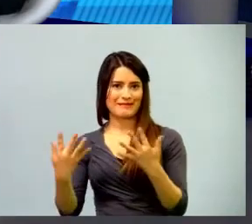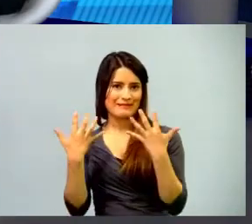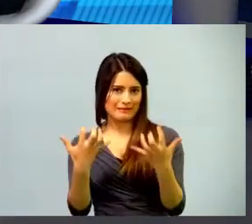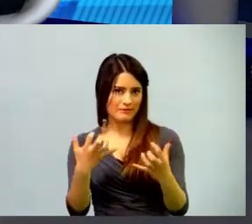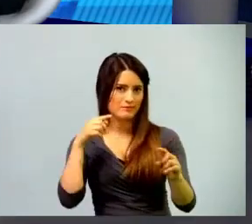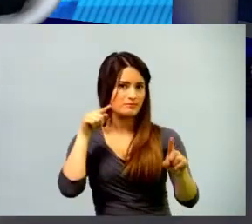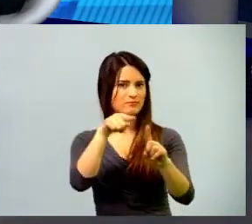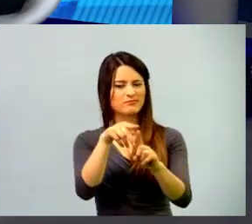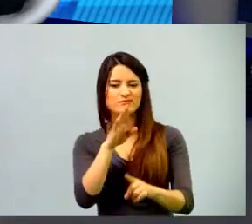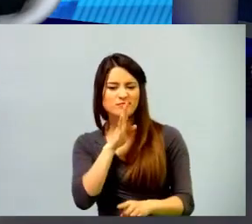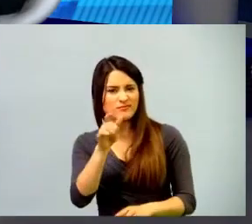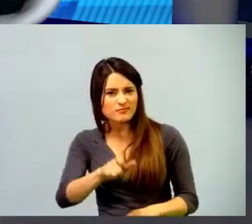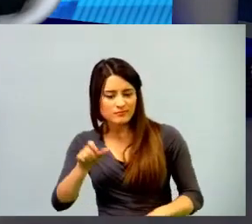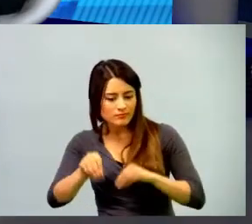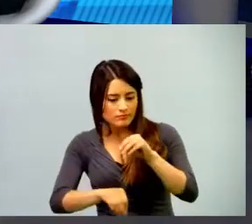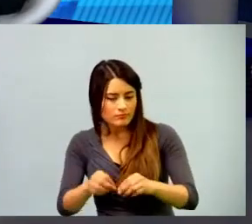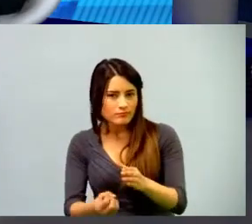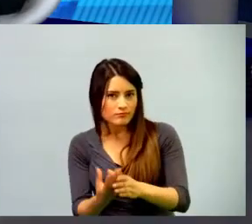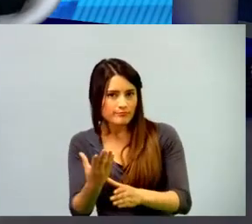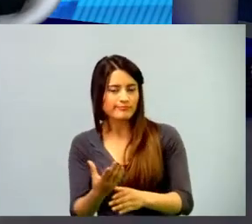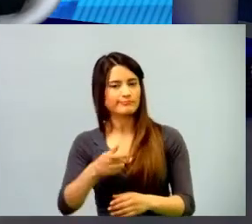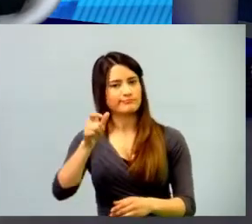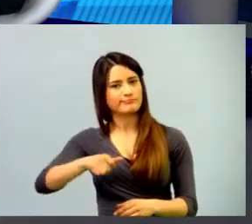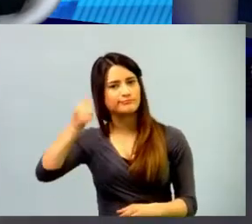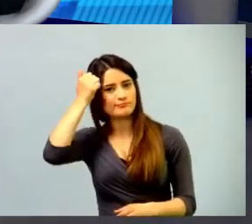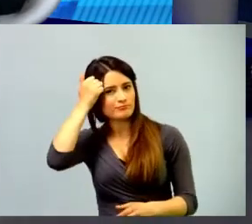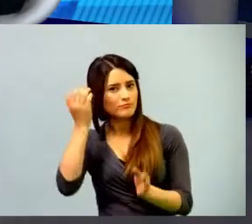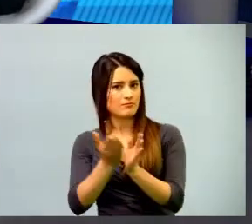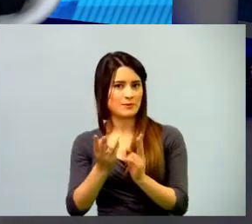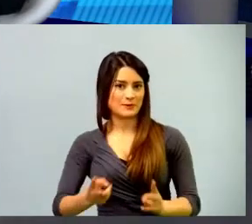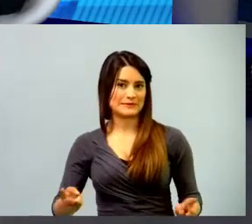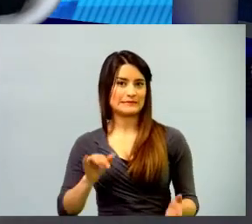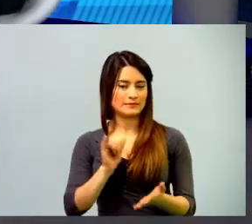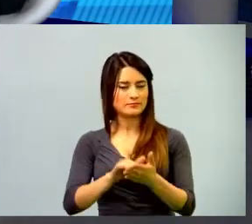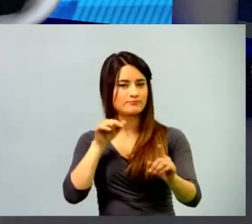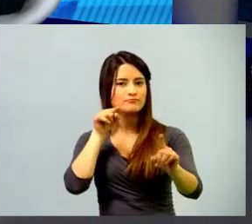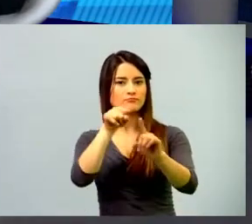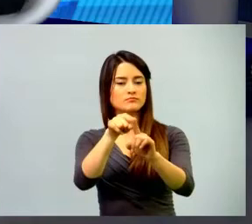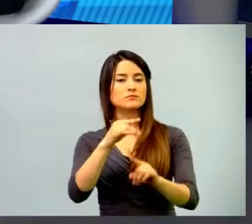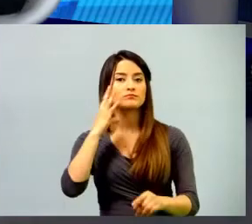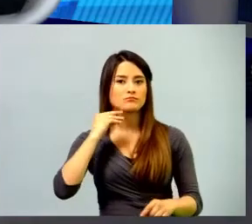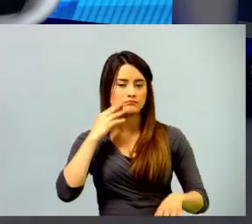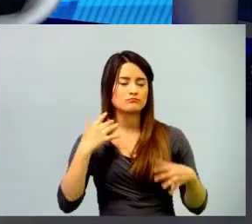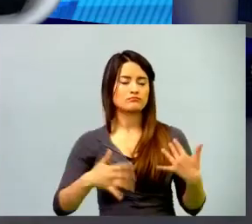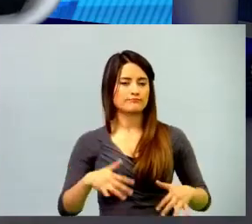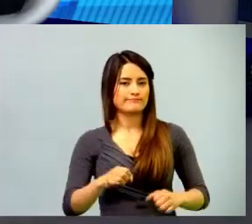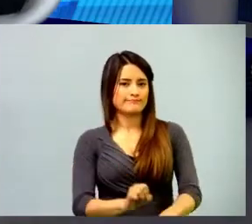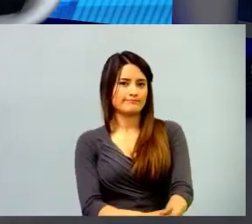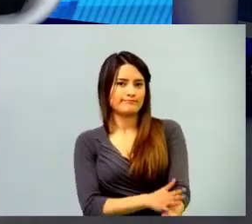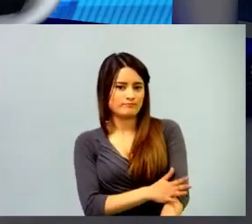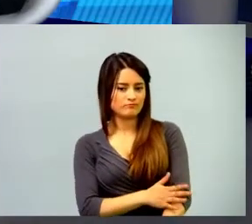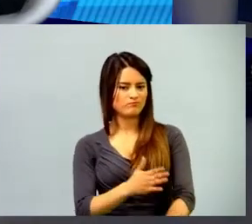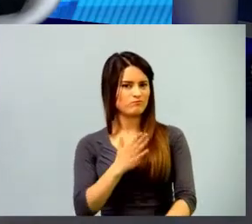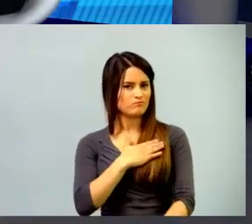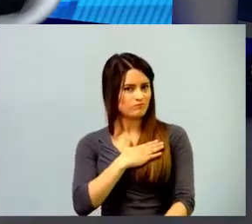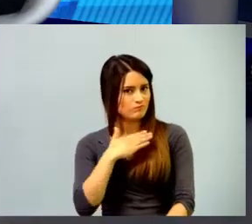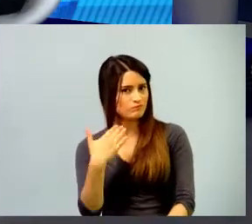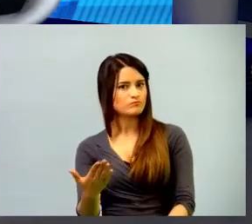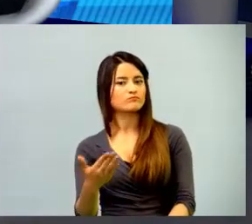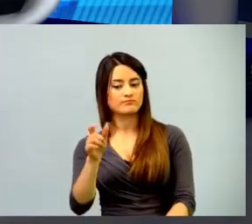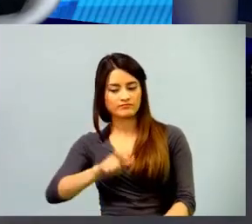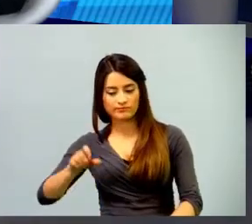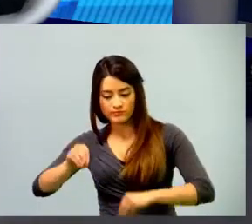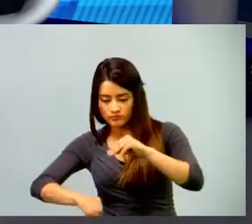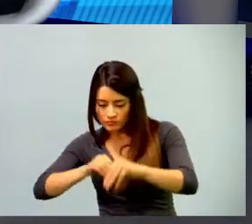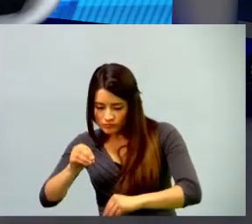y nuestros estudiantes? Entonces, esta es una experiencia valiosísima que realmente tiene mucho mérito en los que los están